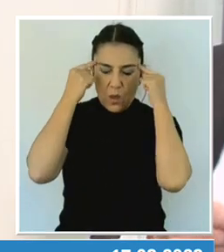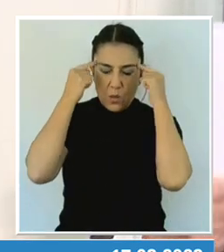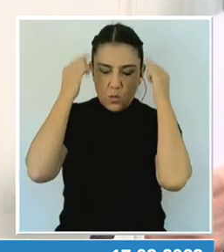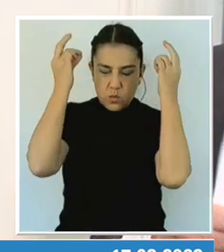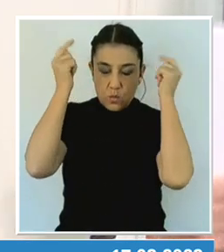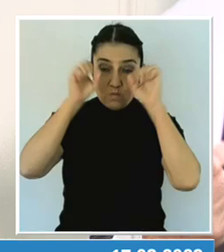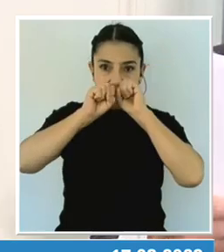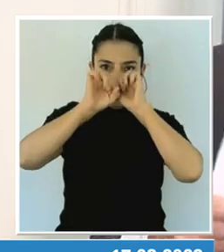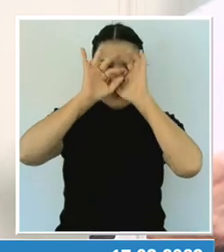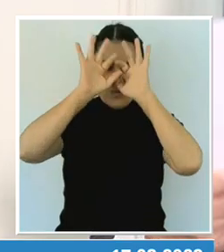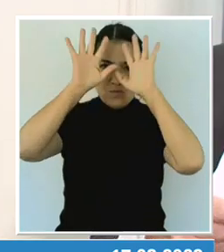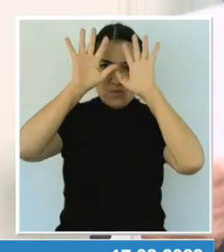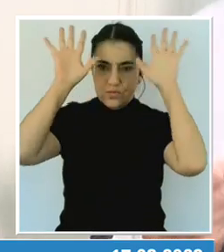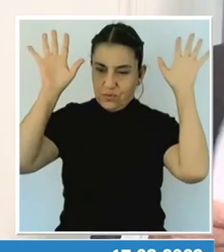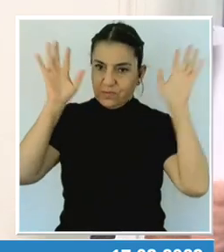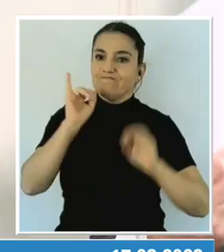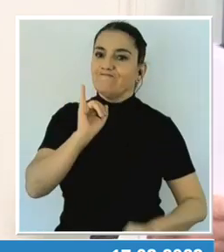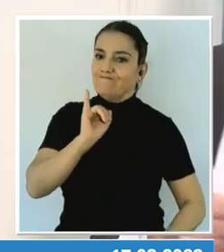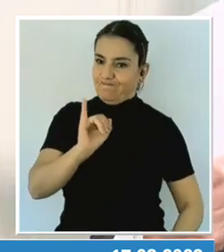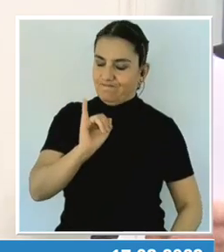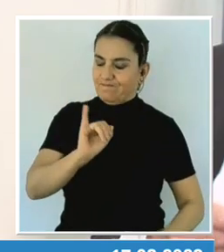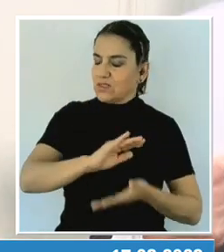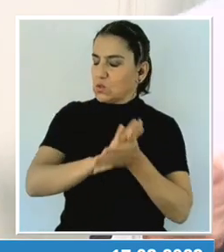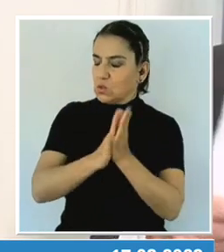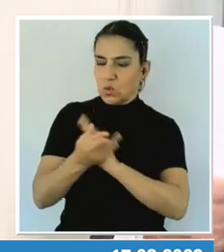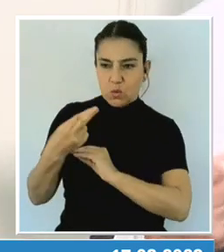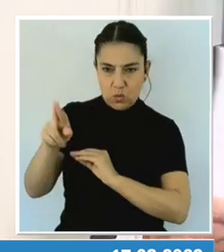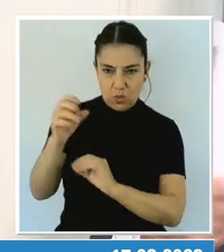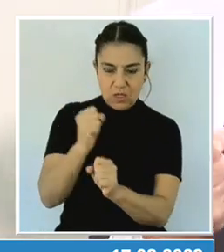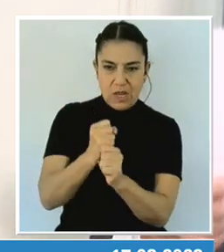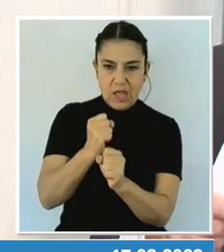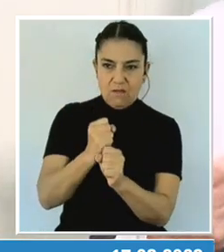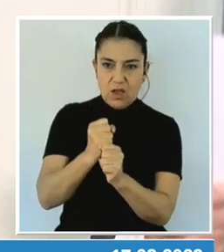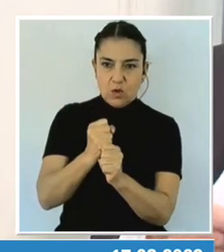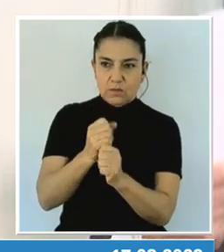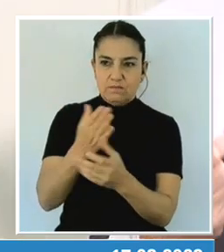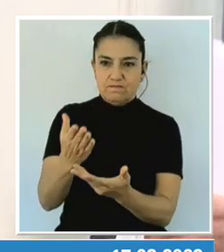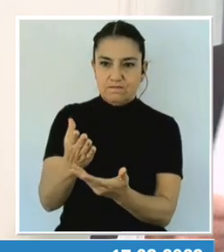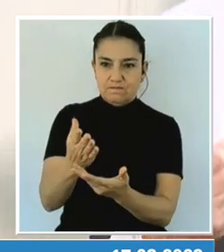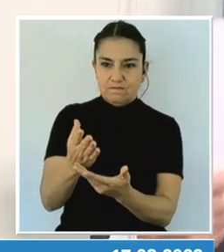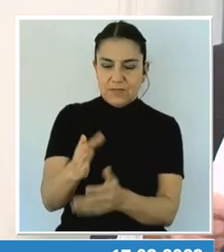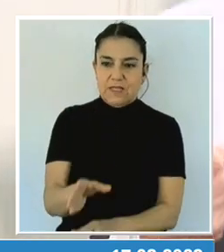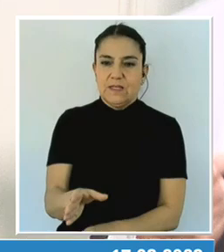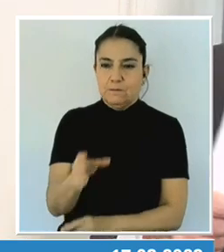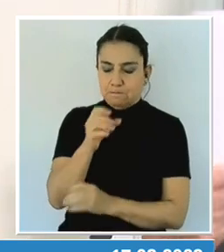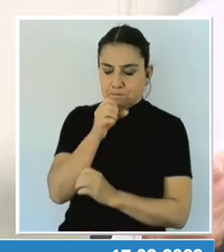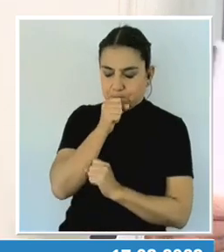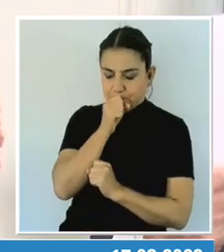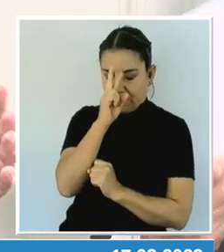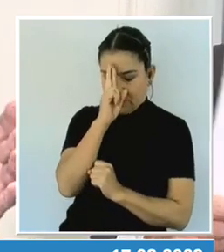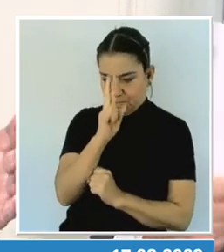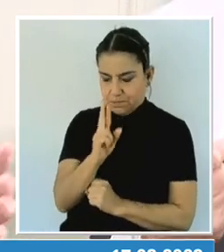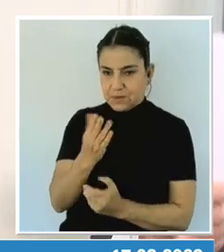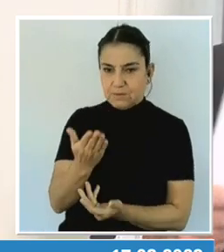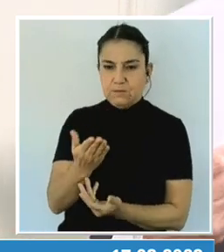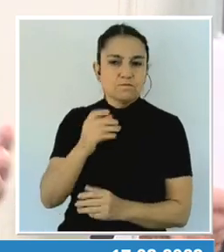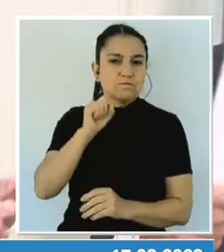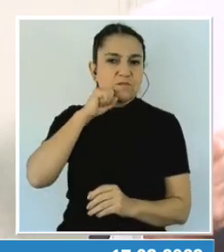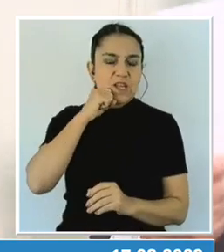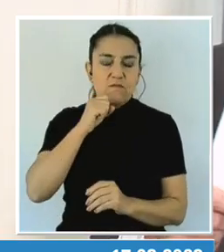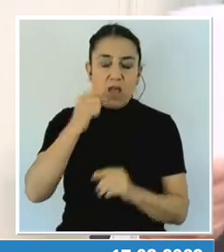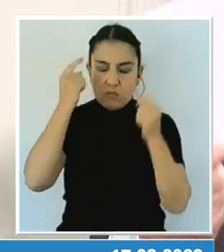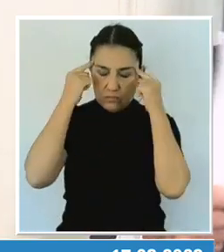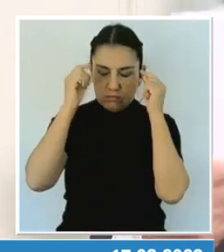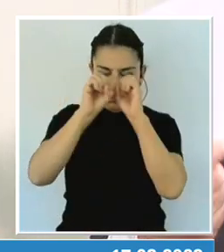desde luego, en todo su trabajo, y prudencia. Lucidez es estar